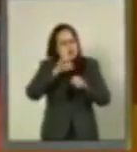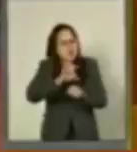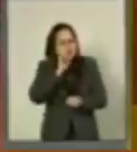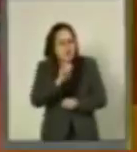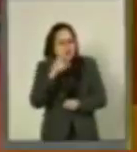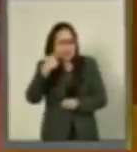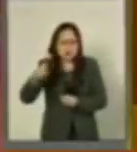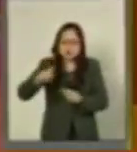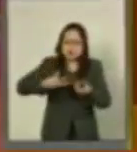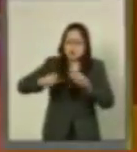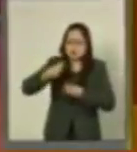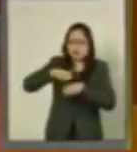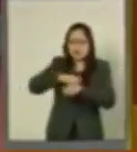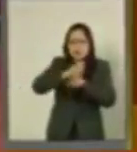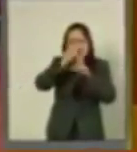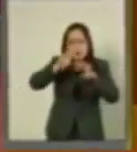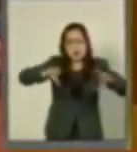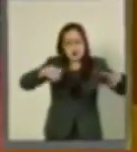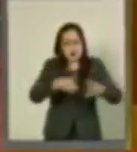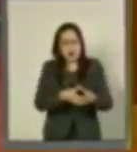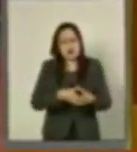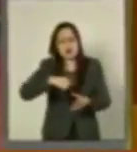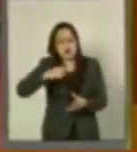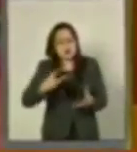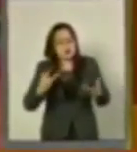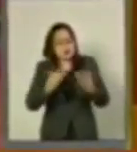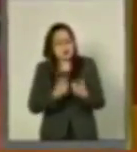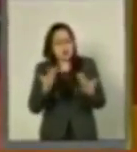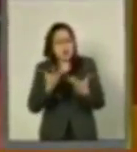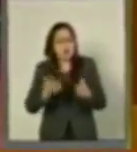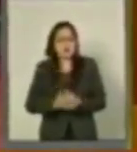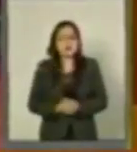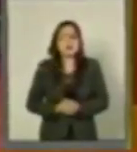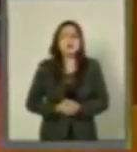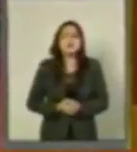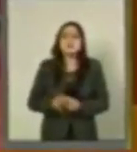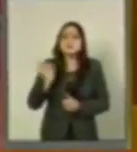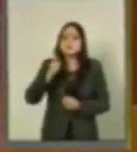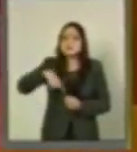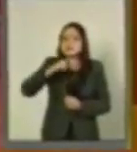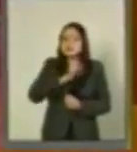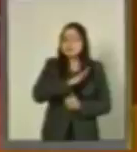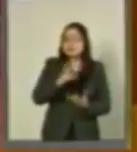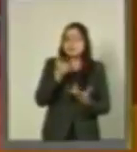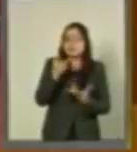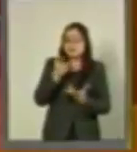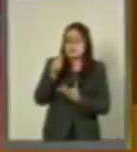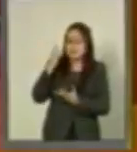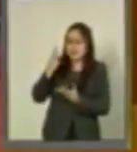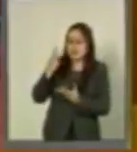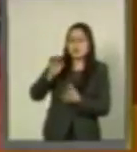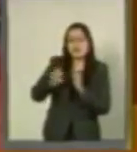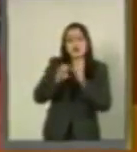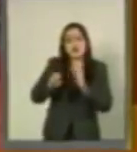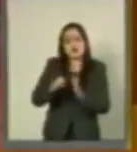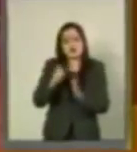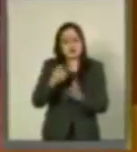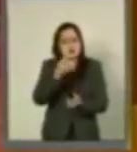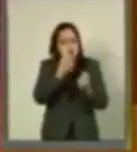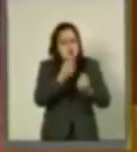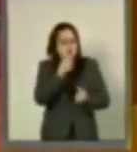de aportación de grupos organizados, nos reunimos. Y le podría mencionar varios, algunos con